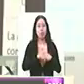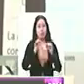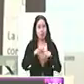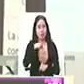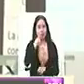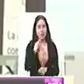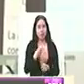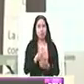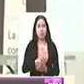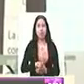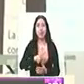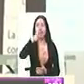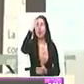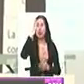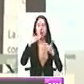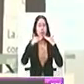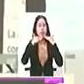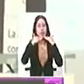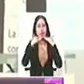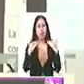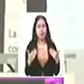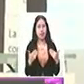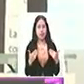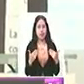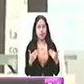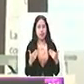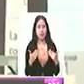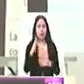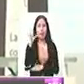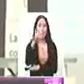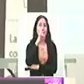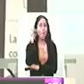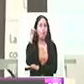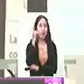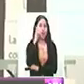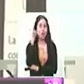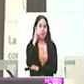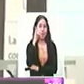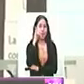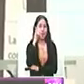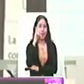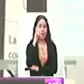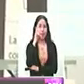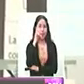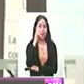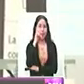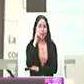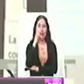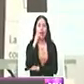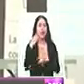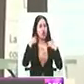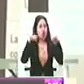decir gracias a Dios porque Bolivia ha ingresado en esta